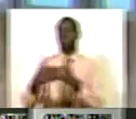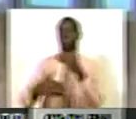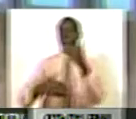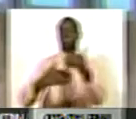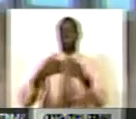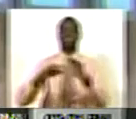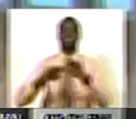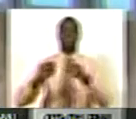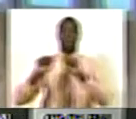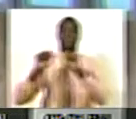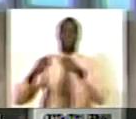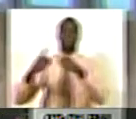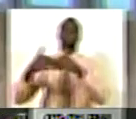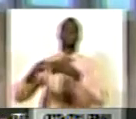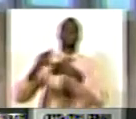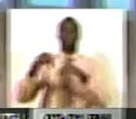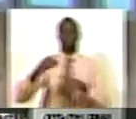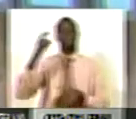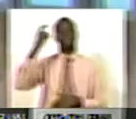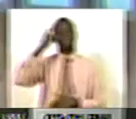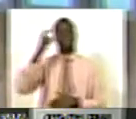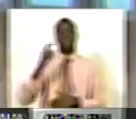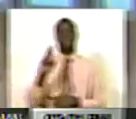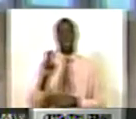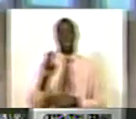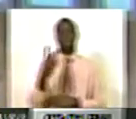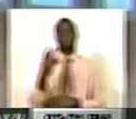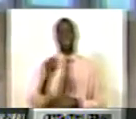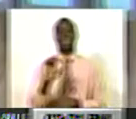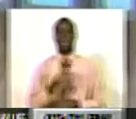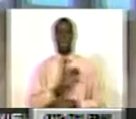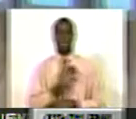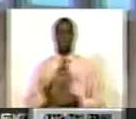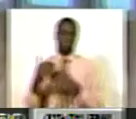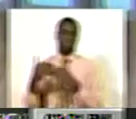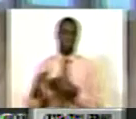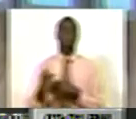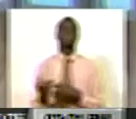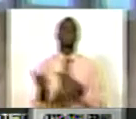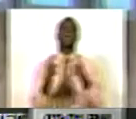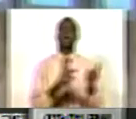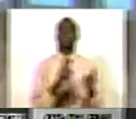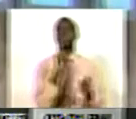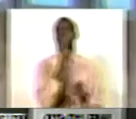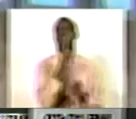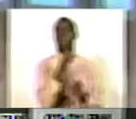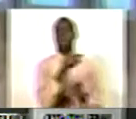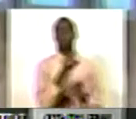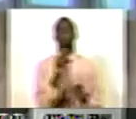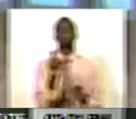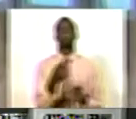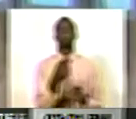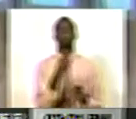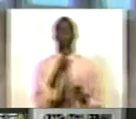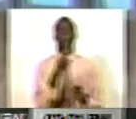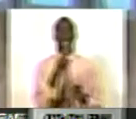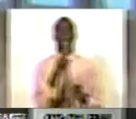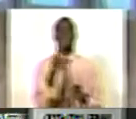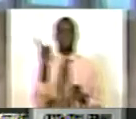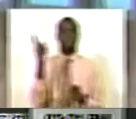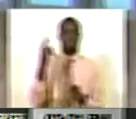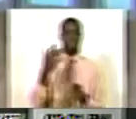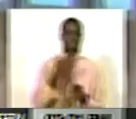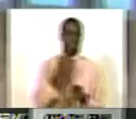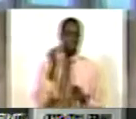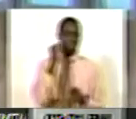carnetización que arrancó este viernes 20 de enero. Nosotros vamos a seguir conversando con Gustavo Villapol en relación a este nuevo